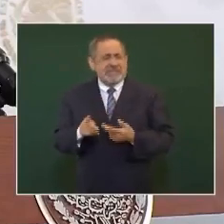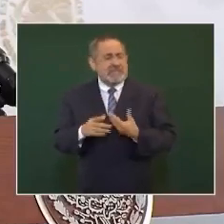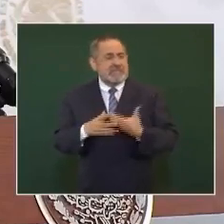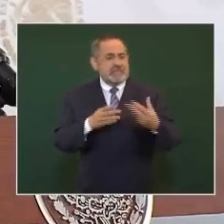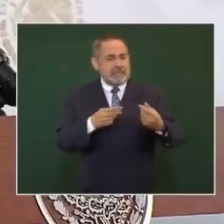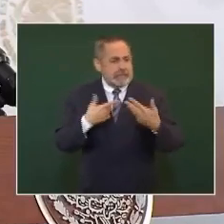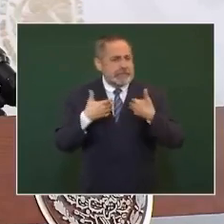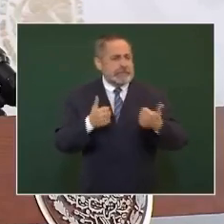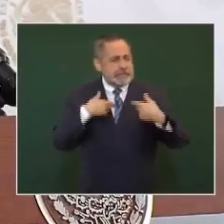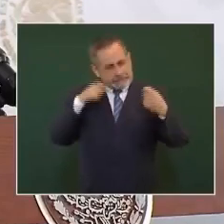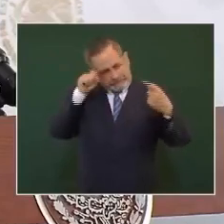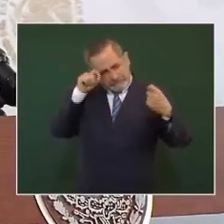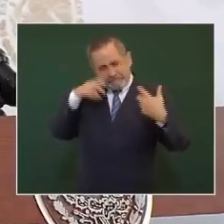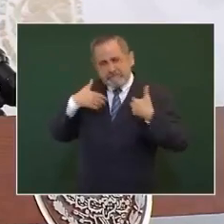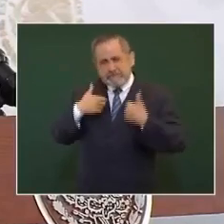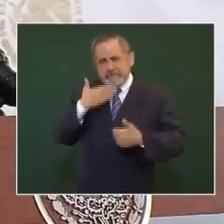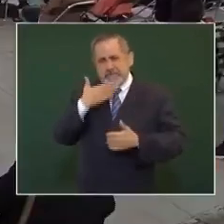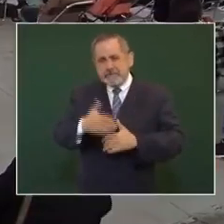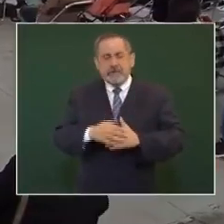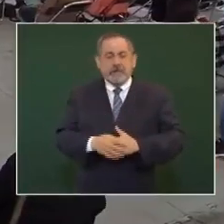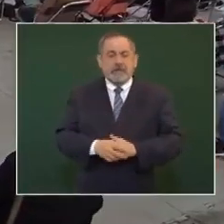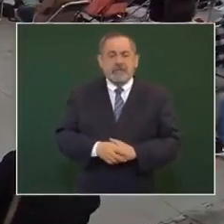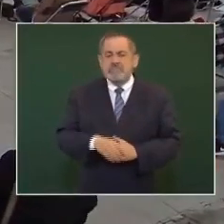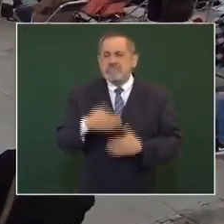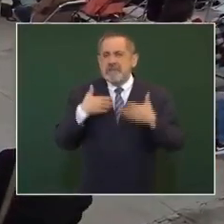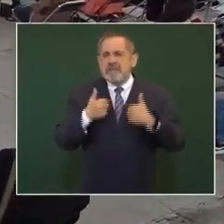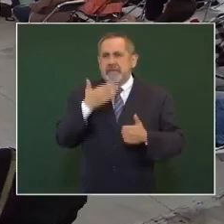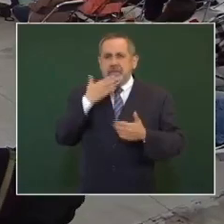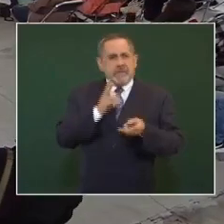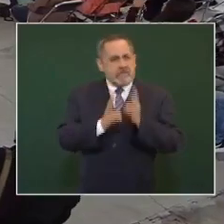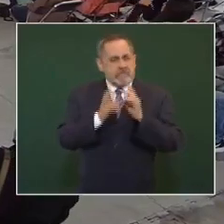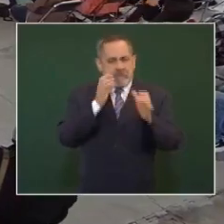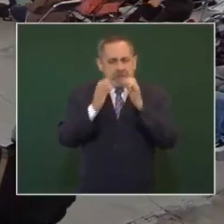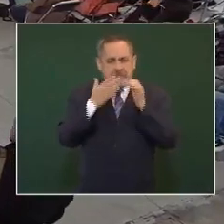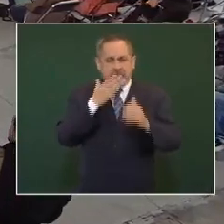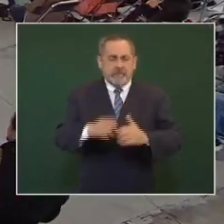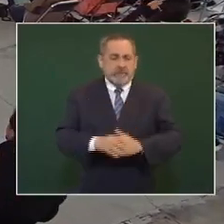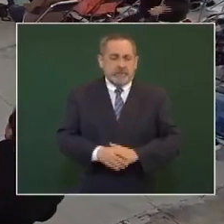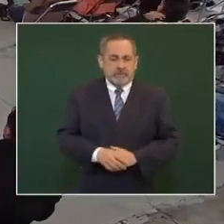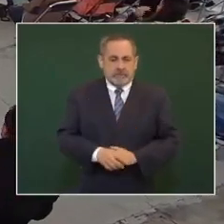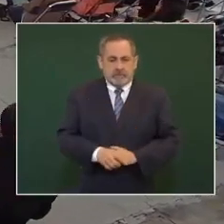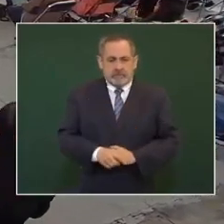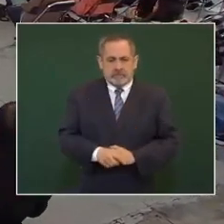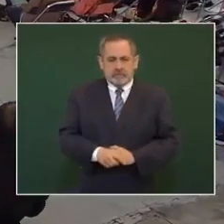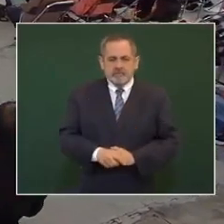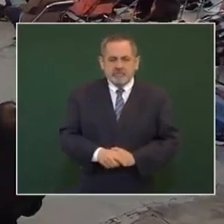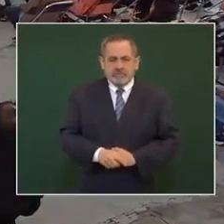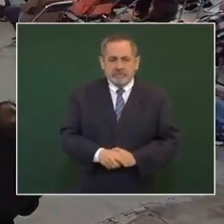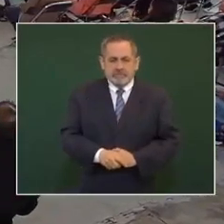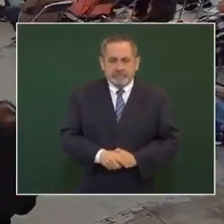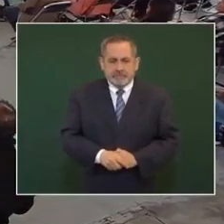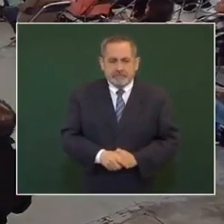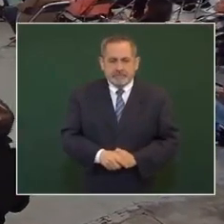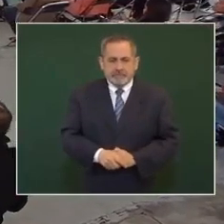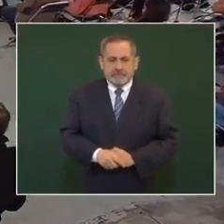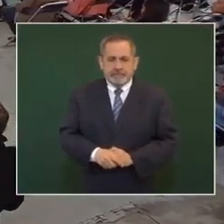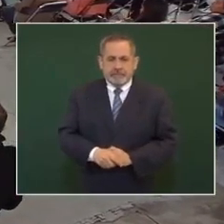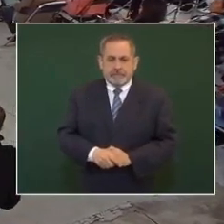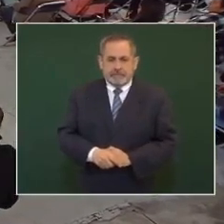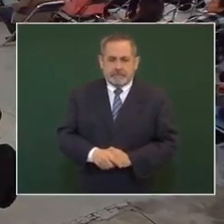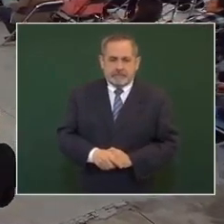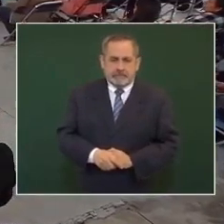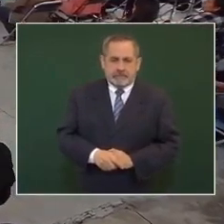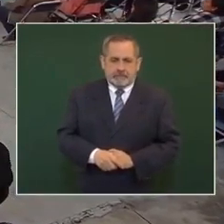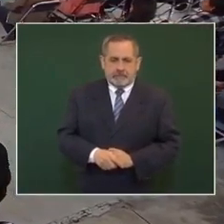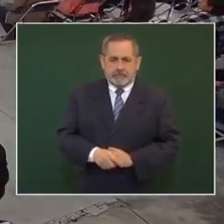que existió esta vulneración, sabemos que existió la base de datos y sabemos que permaneció por un tiempo en una